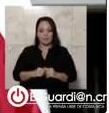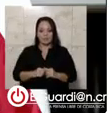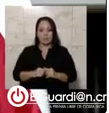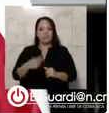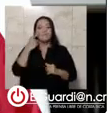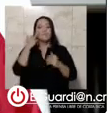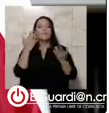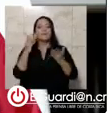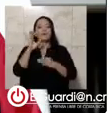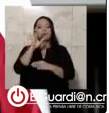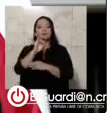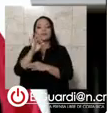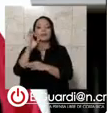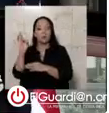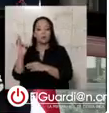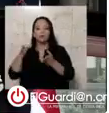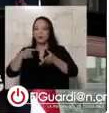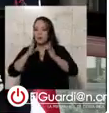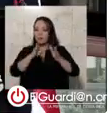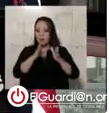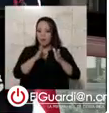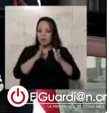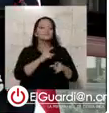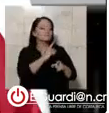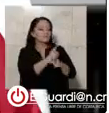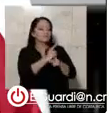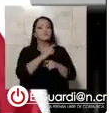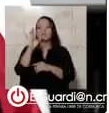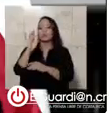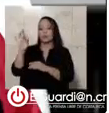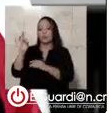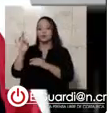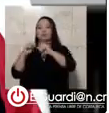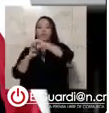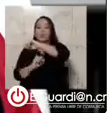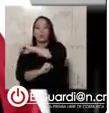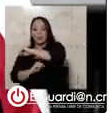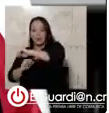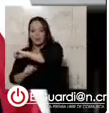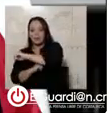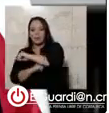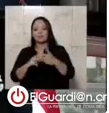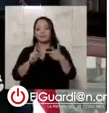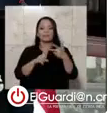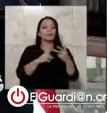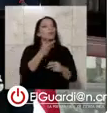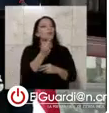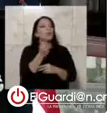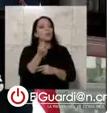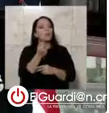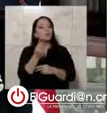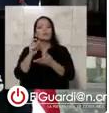para 88 carreteras, ¿es? Correcto. 88 puentes. Escuelas. ¿Cuántas escuelas?